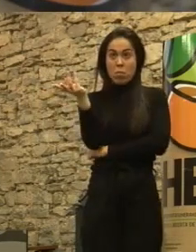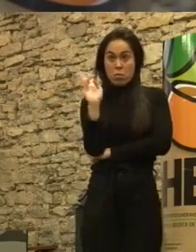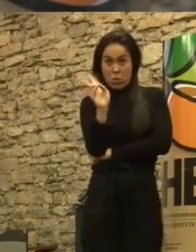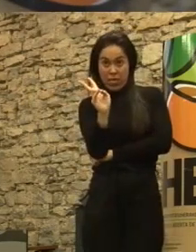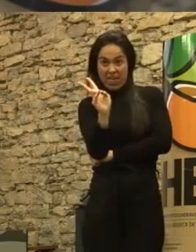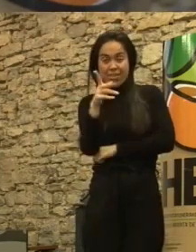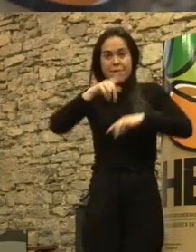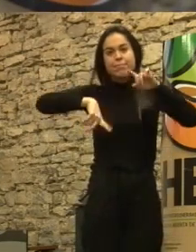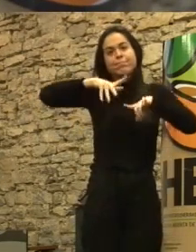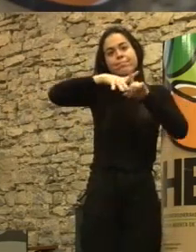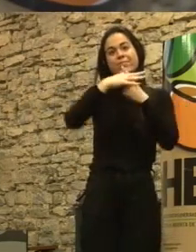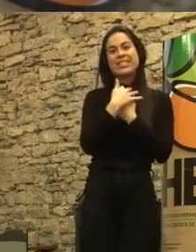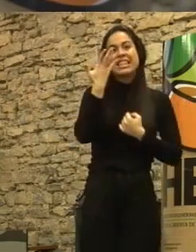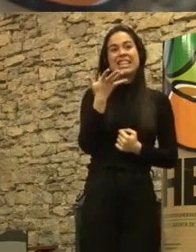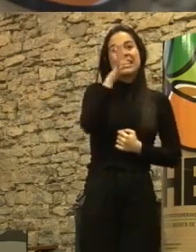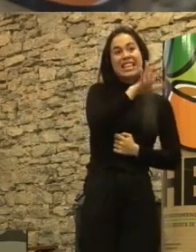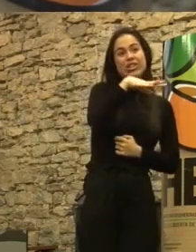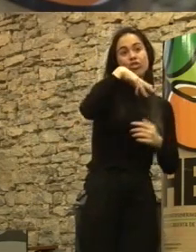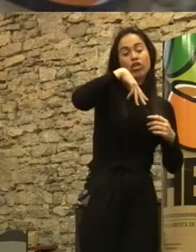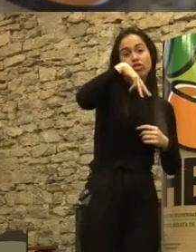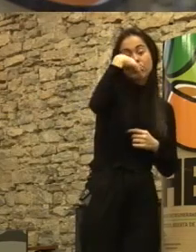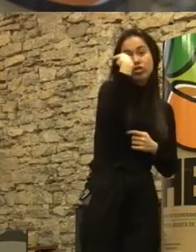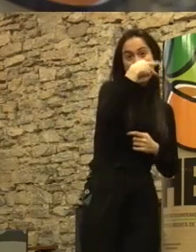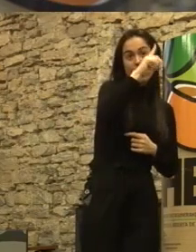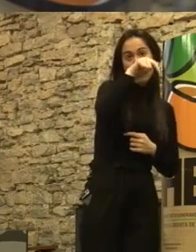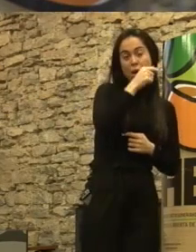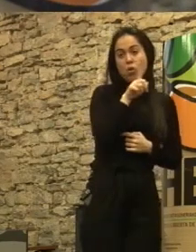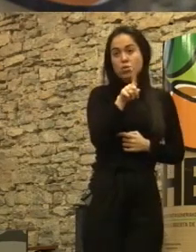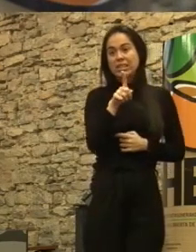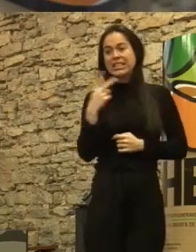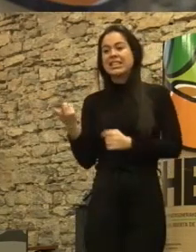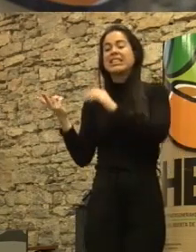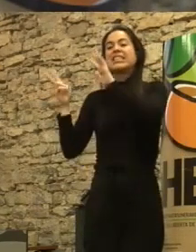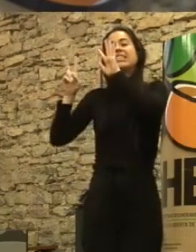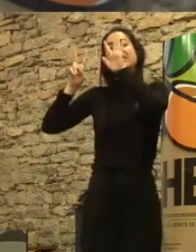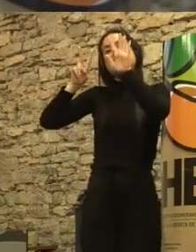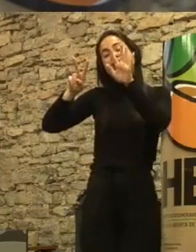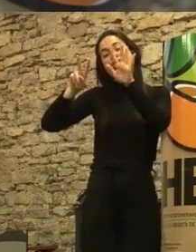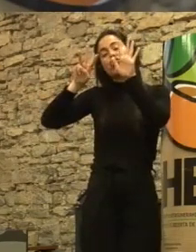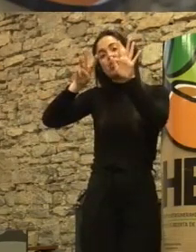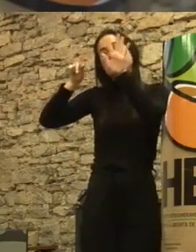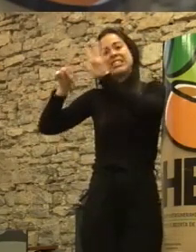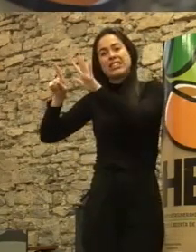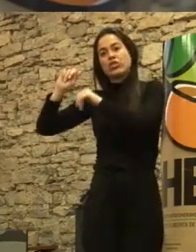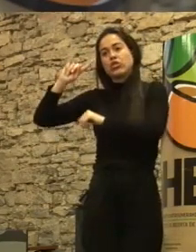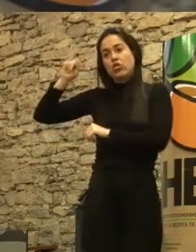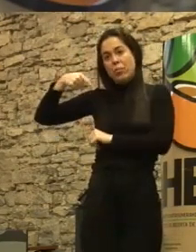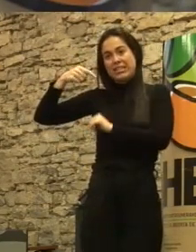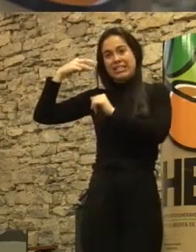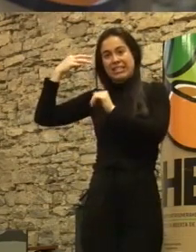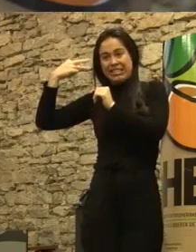según situaciones, están entre 513,1 y 783,6 euros. Estas son